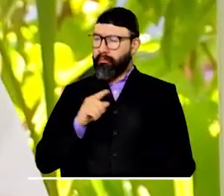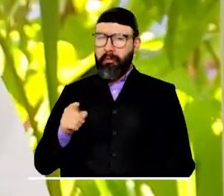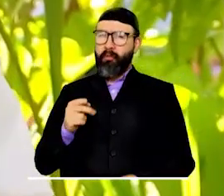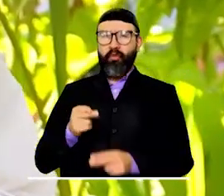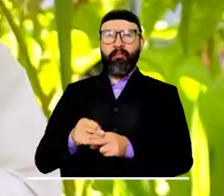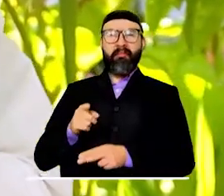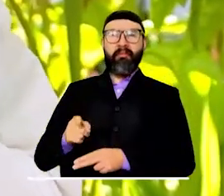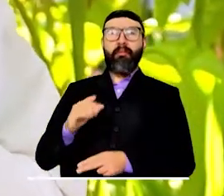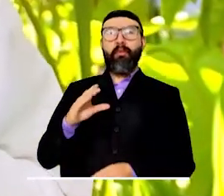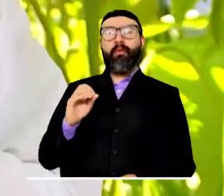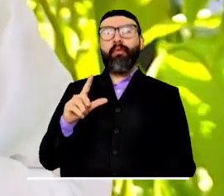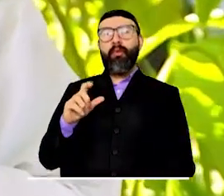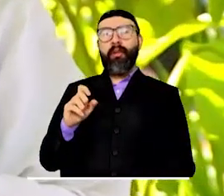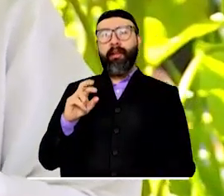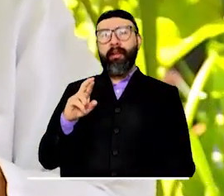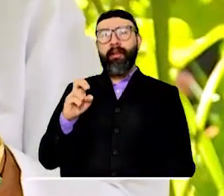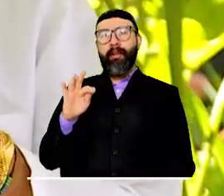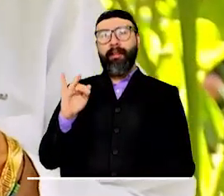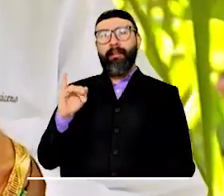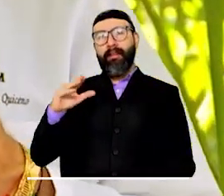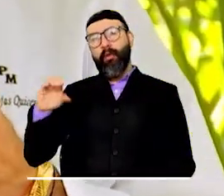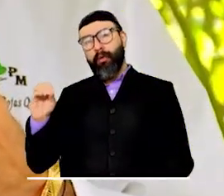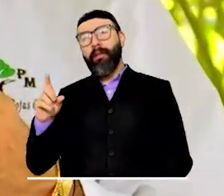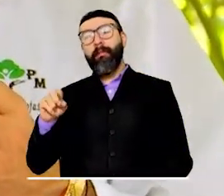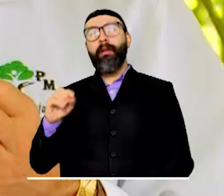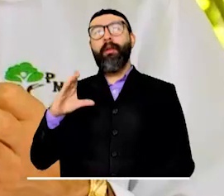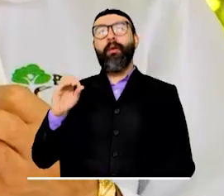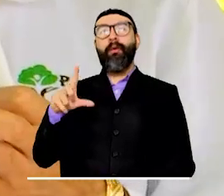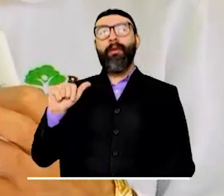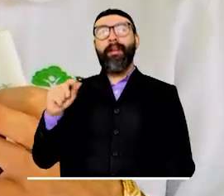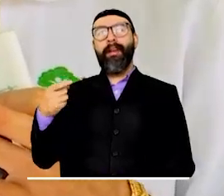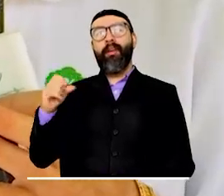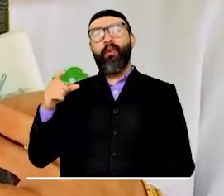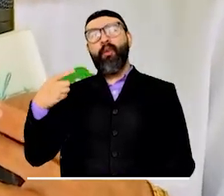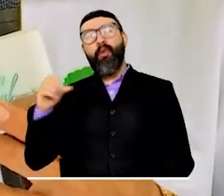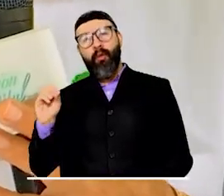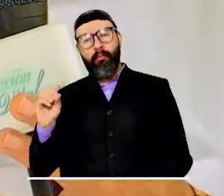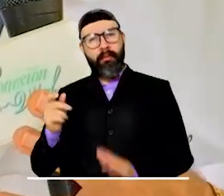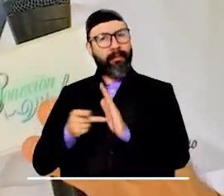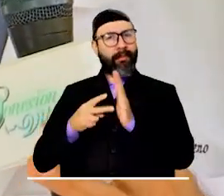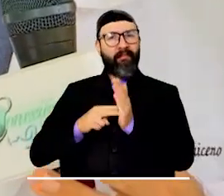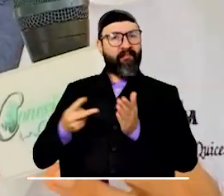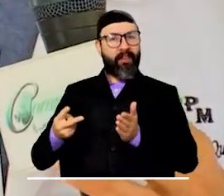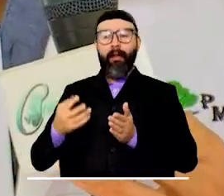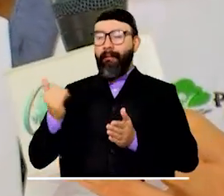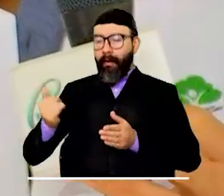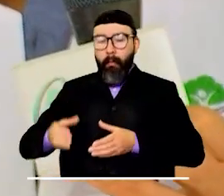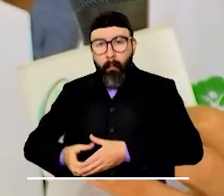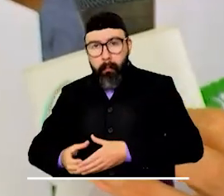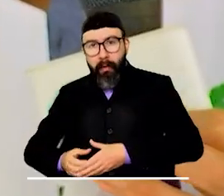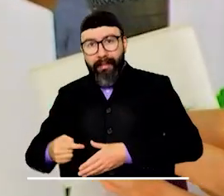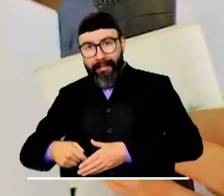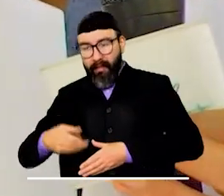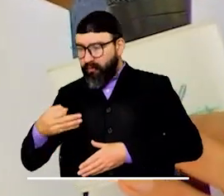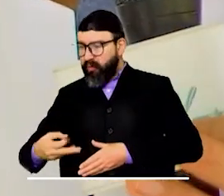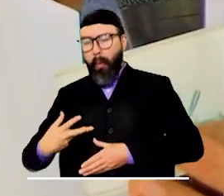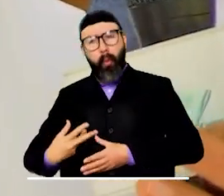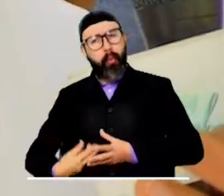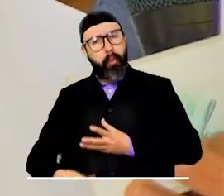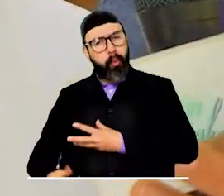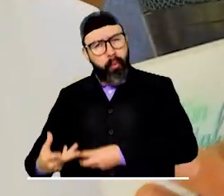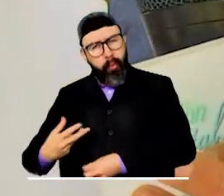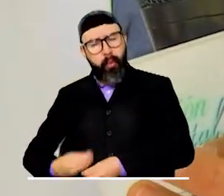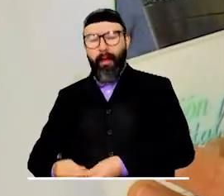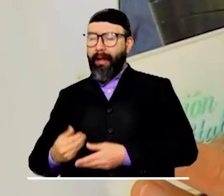que drenan, limpian esa vesícula, le mejoran el sistema gastrointestinal